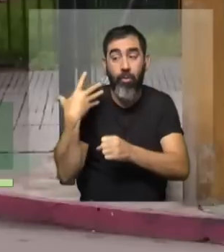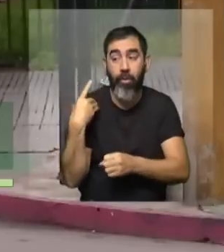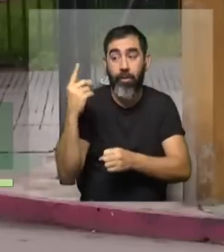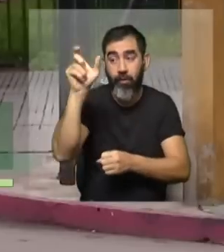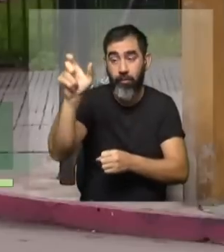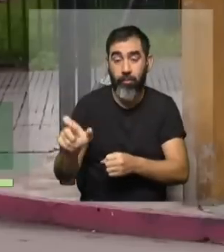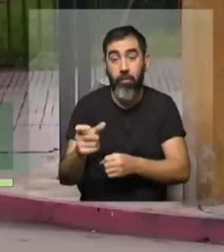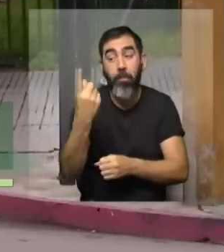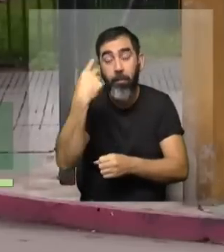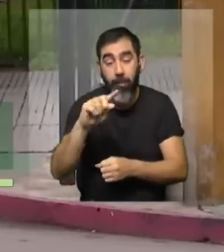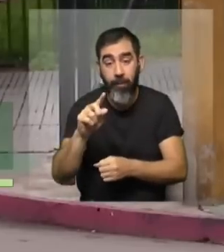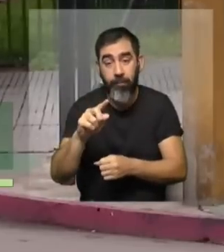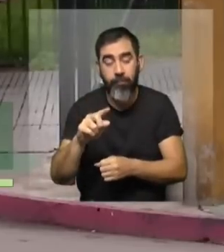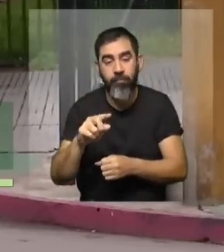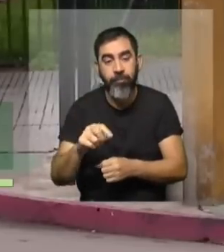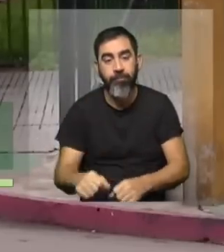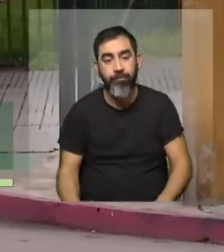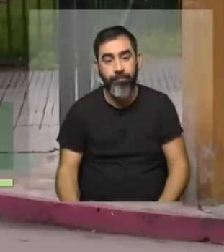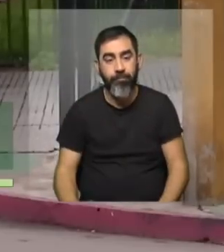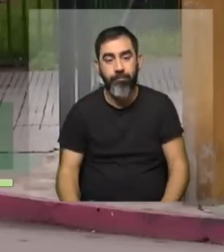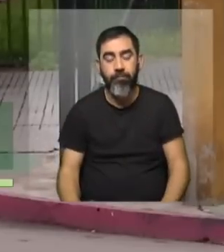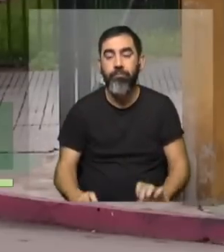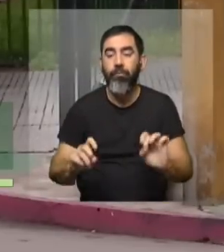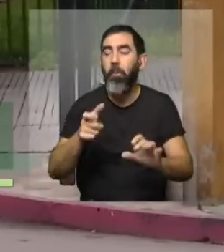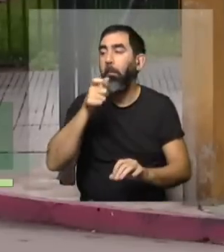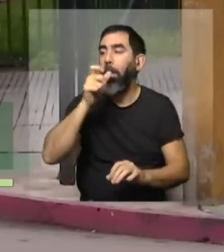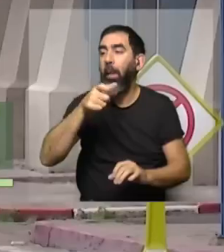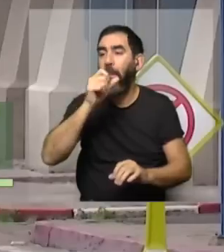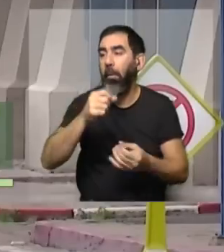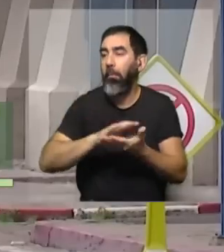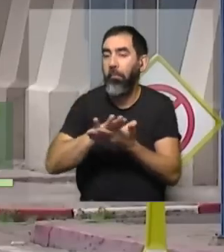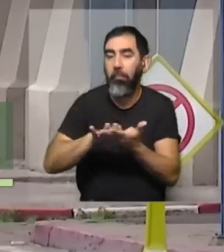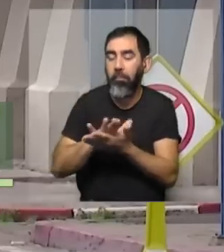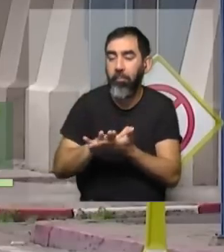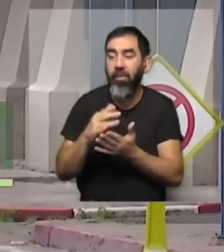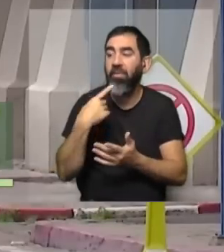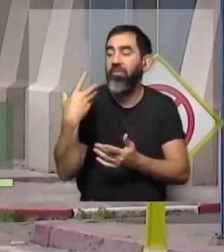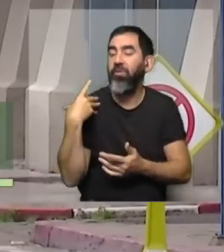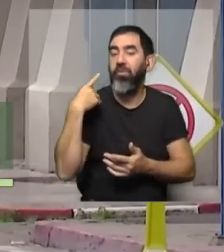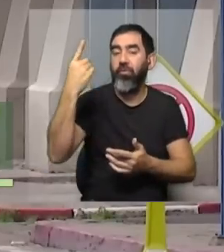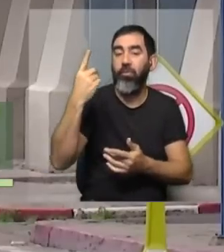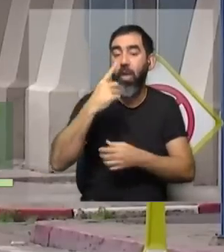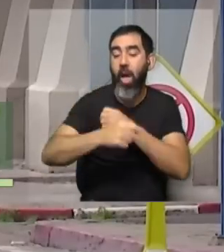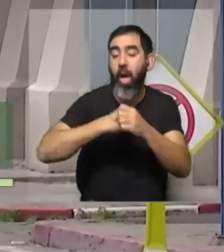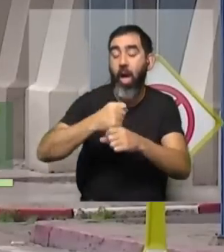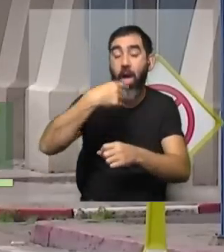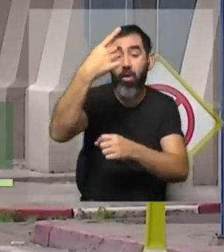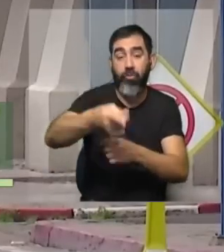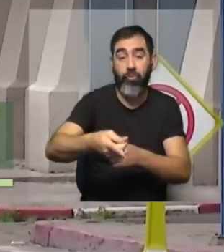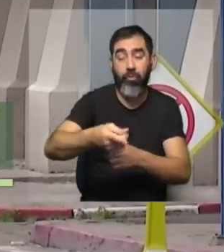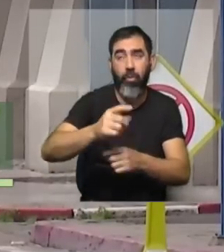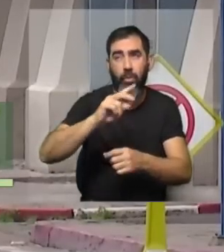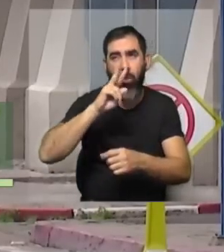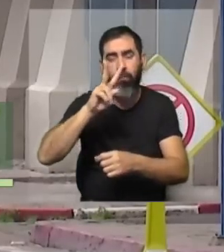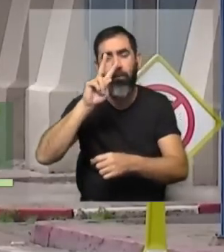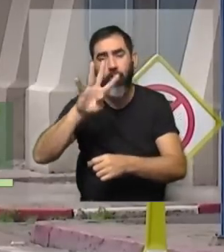y sin embargo es Son son palabras vacías según el propio director el año que viene A mediados